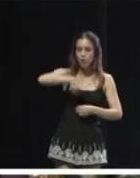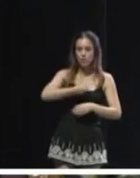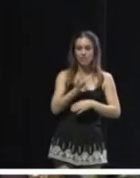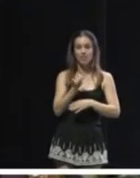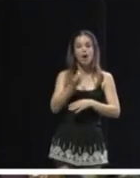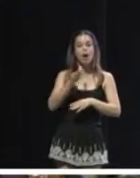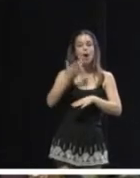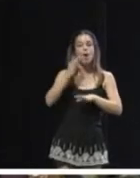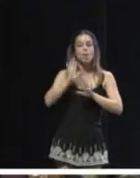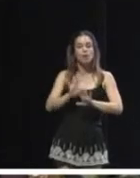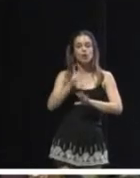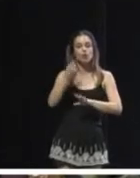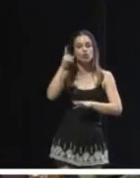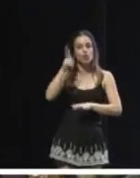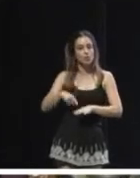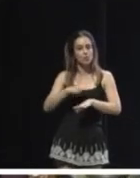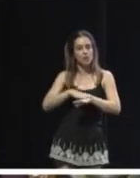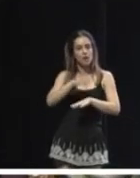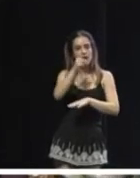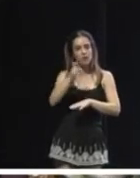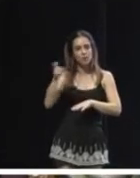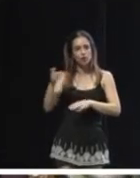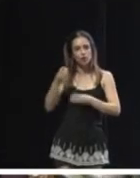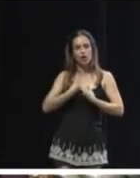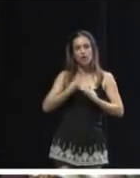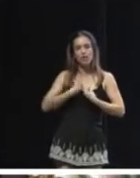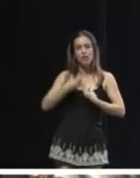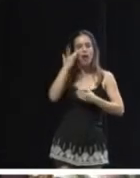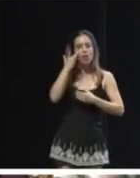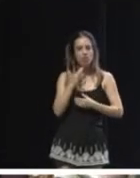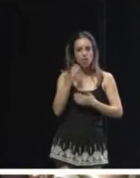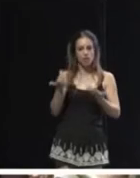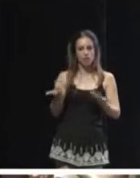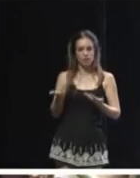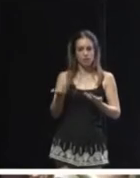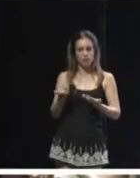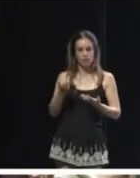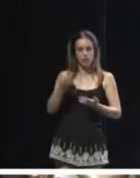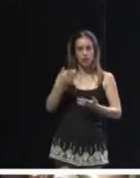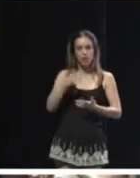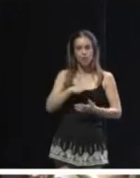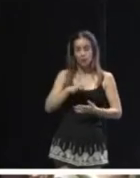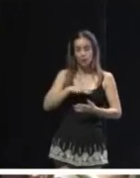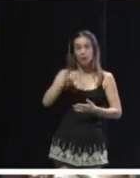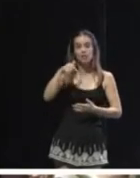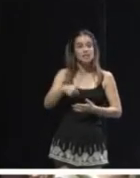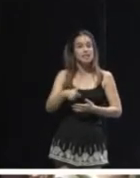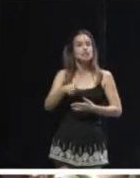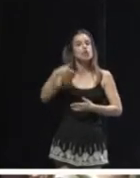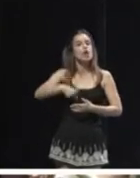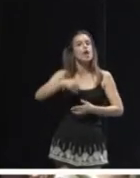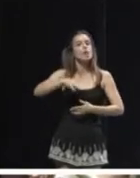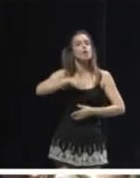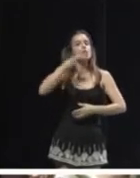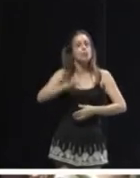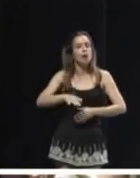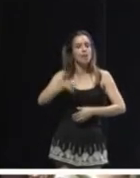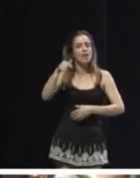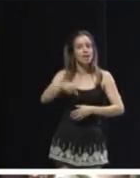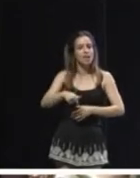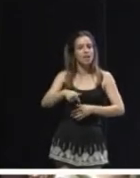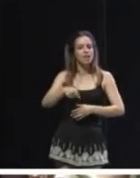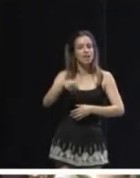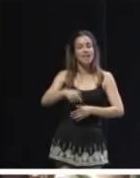también la gente pueda vivir con dignidad. Y esto no solamente es posible, sino que es